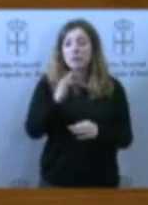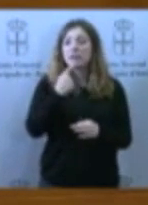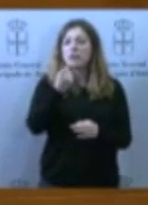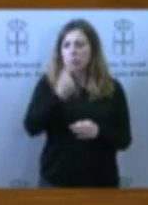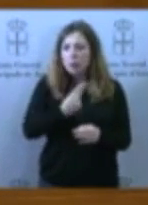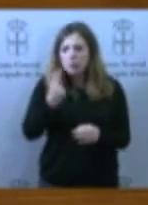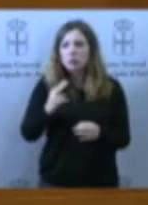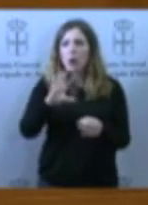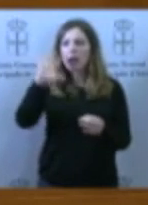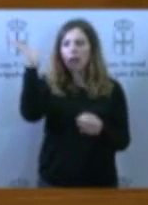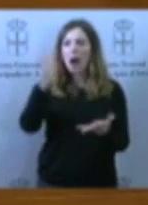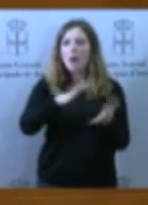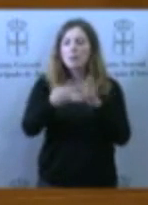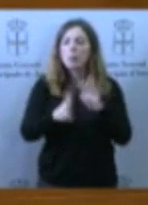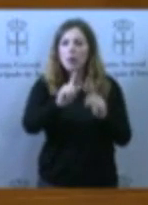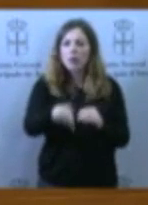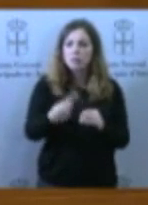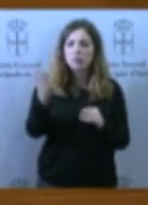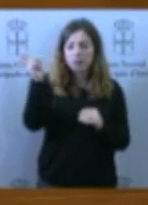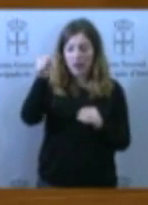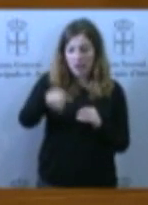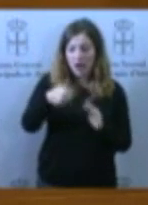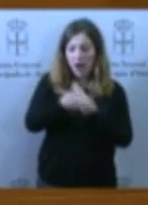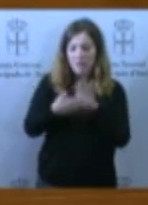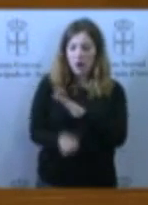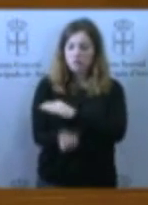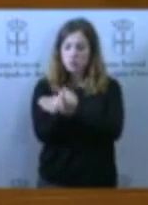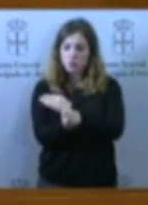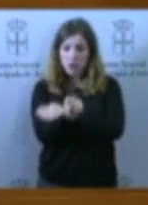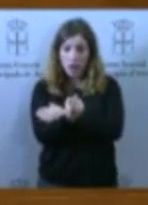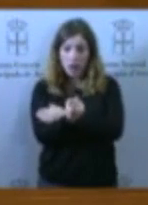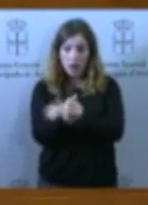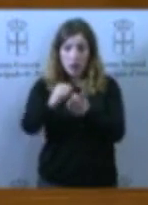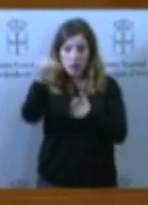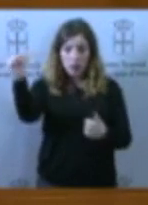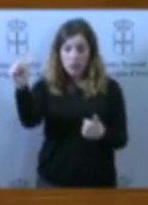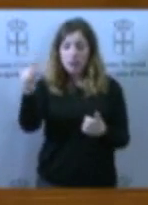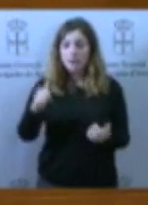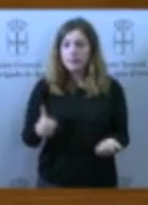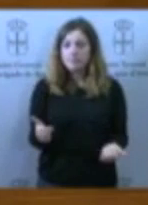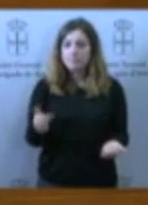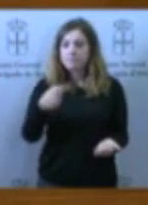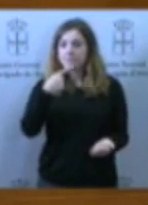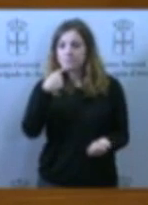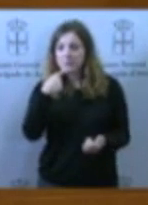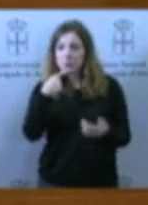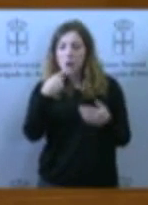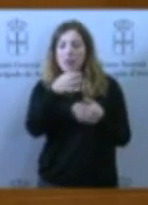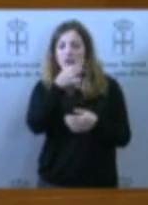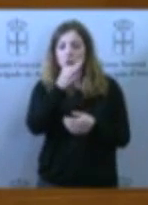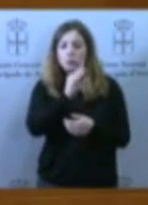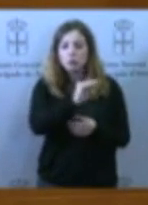climático, pero sin embargo cuando viene aquí a hablar del puerto del Musel, ustedes centran uno de sus ejes de discurso